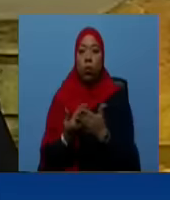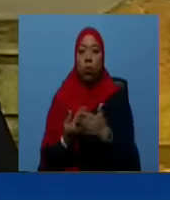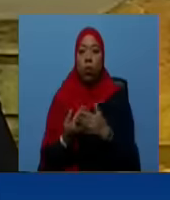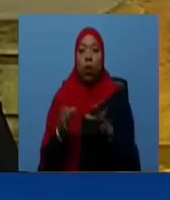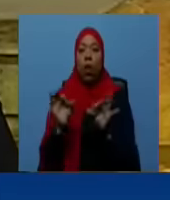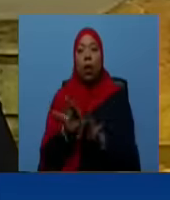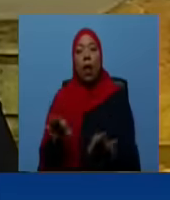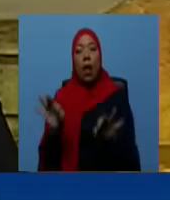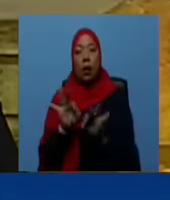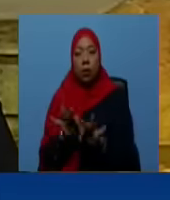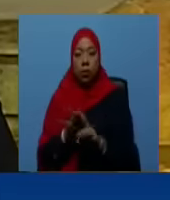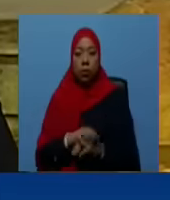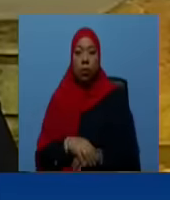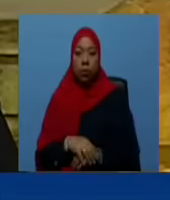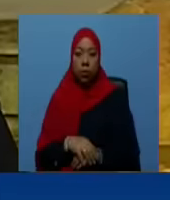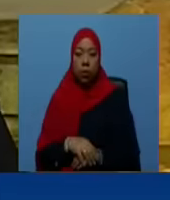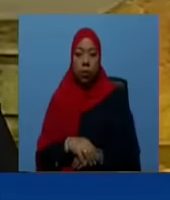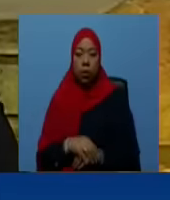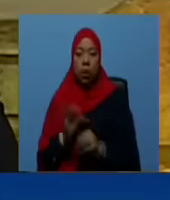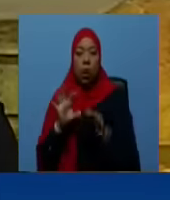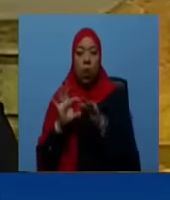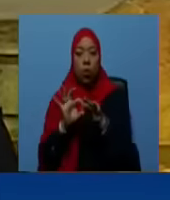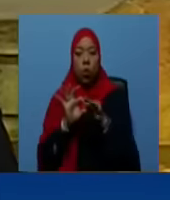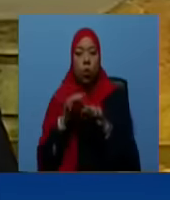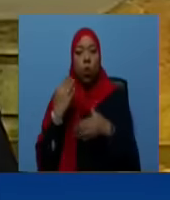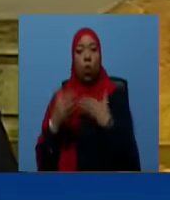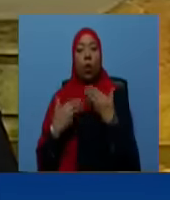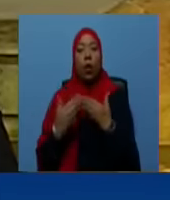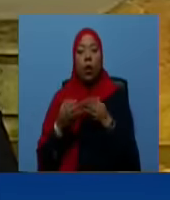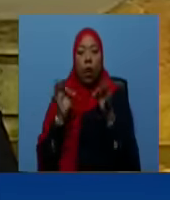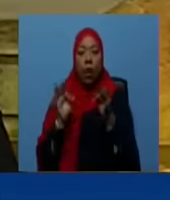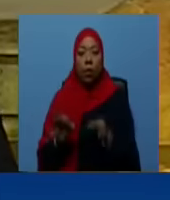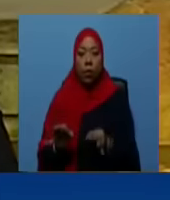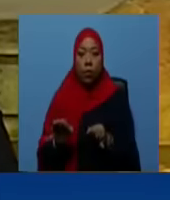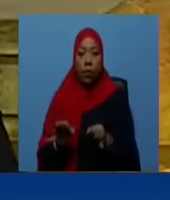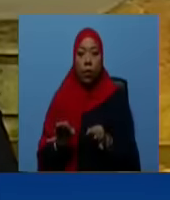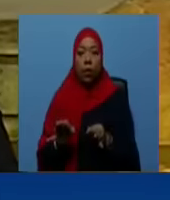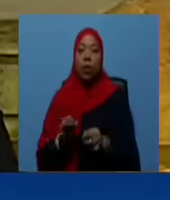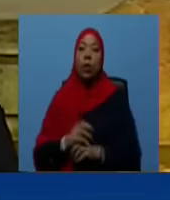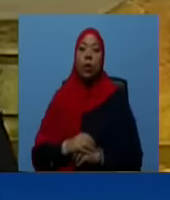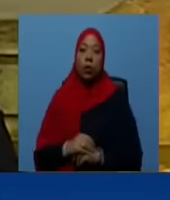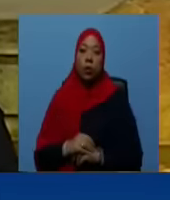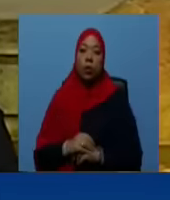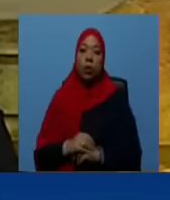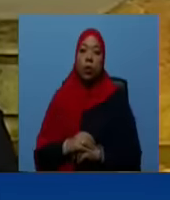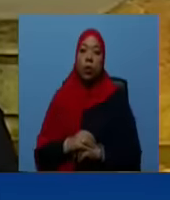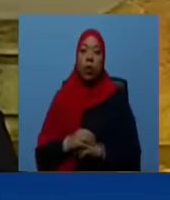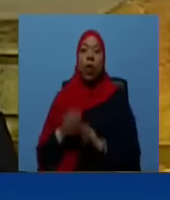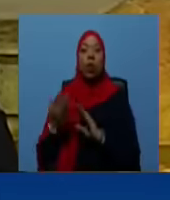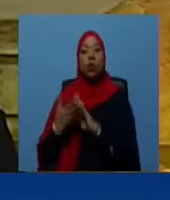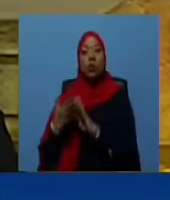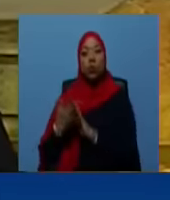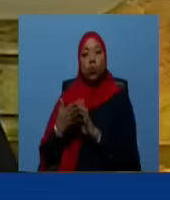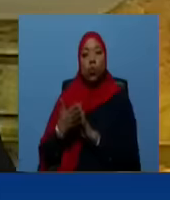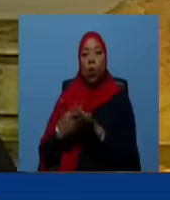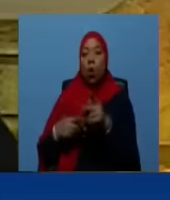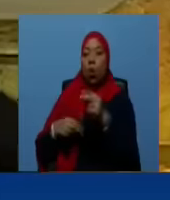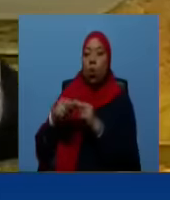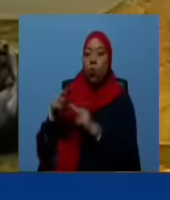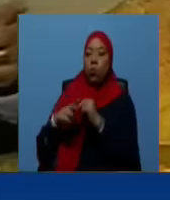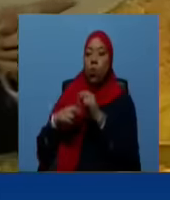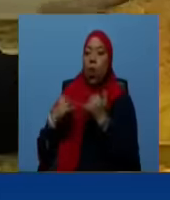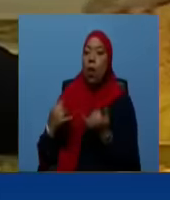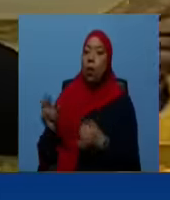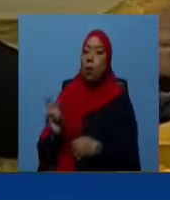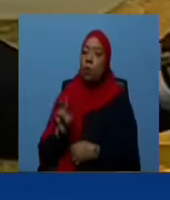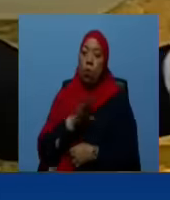no ser. Nuestra única opción es ser, es hacer, es solucionar, es construir, porque este país